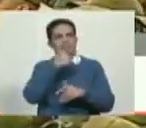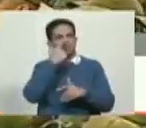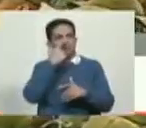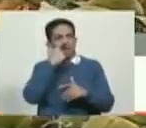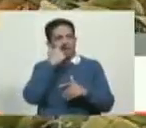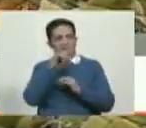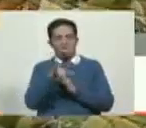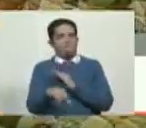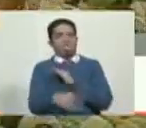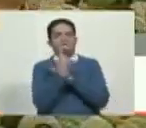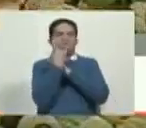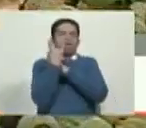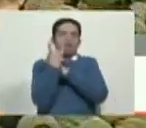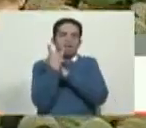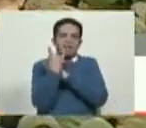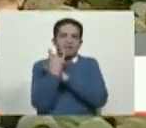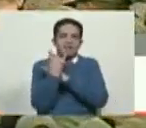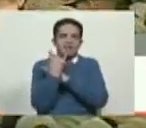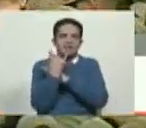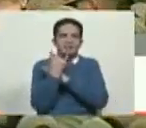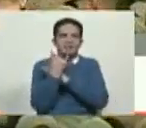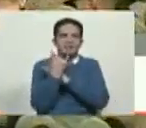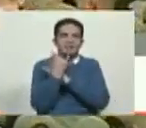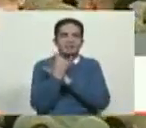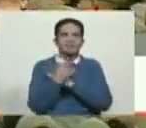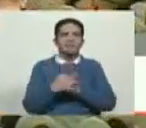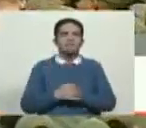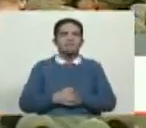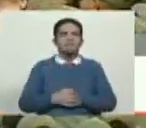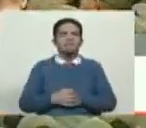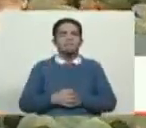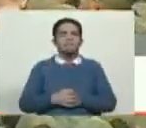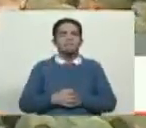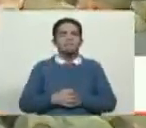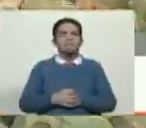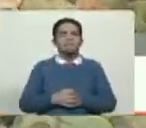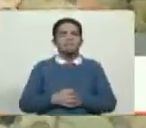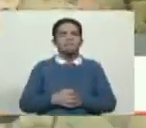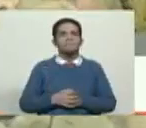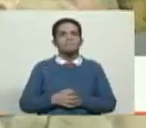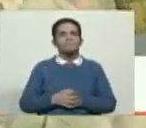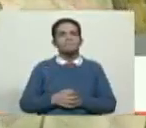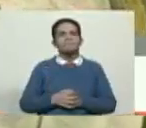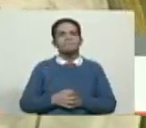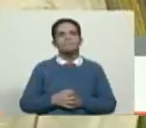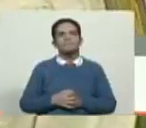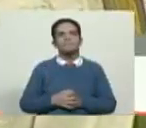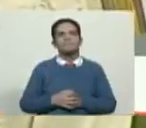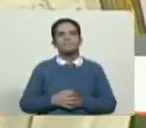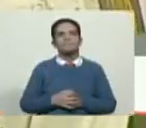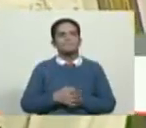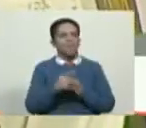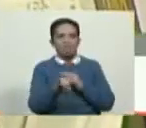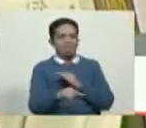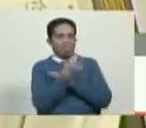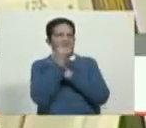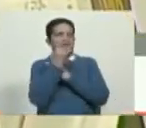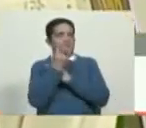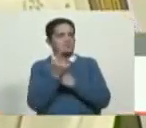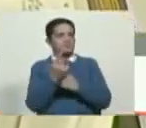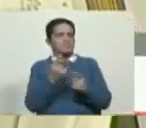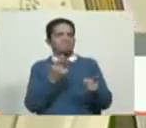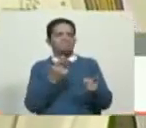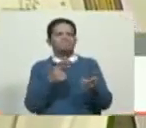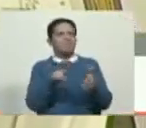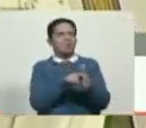con este muro de contención, muro de contención revolucionaria,